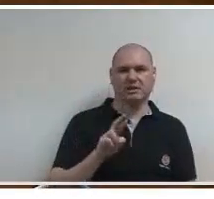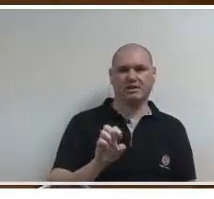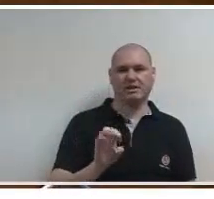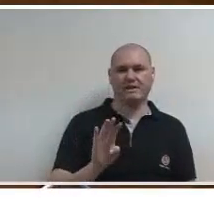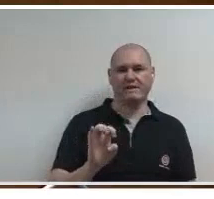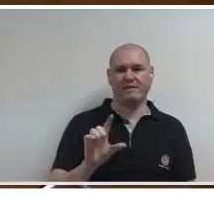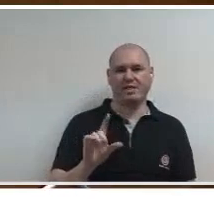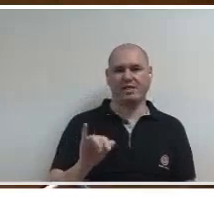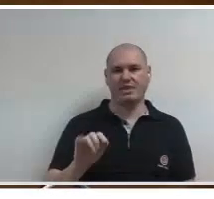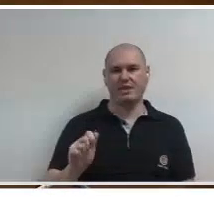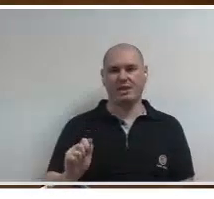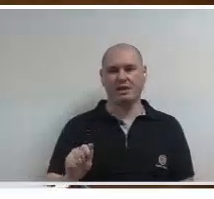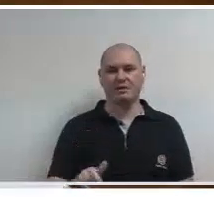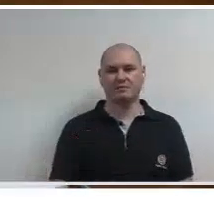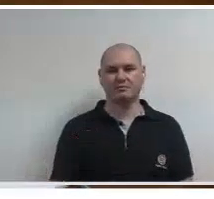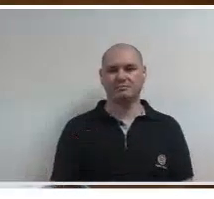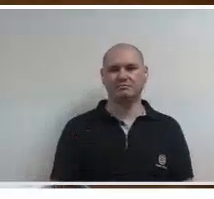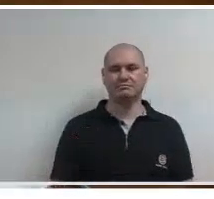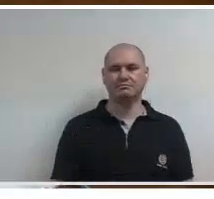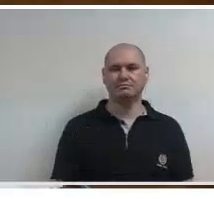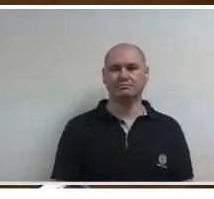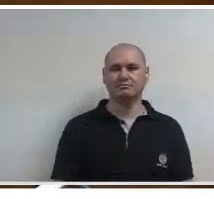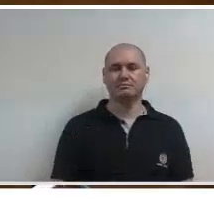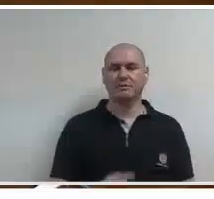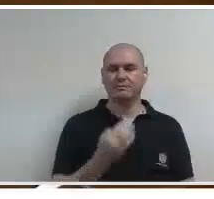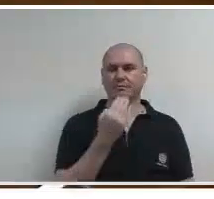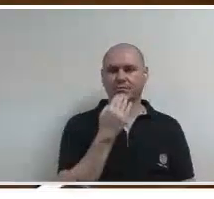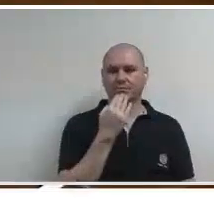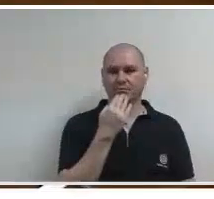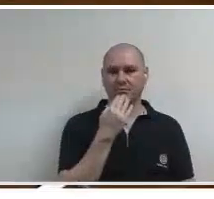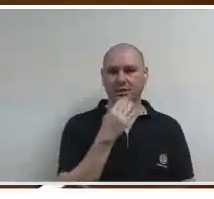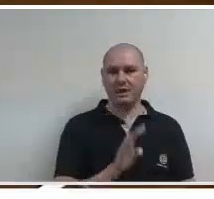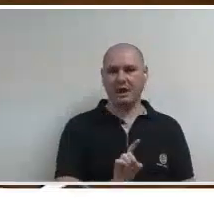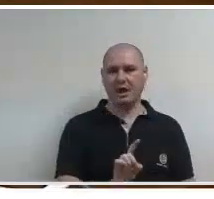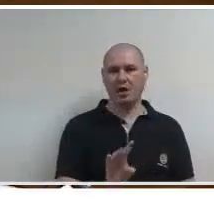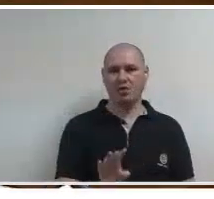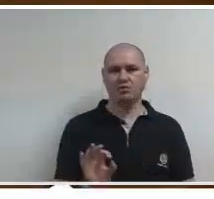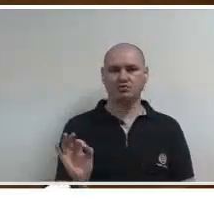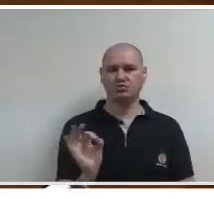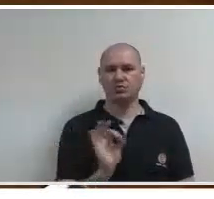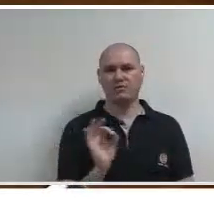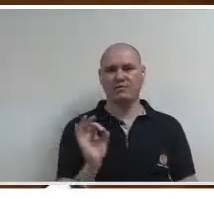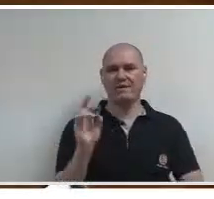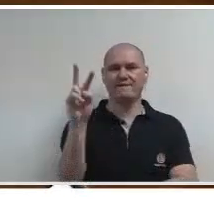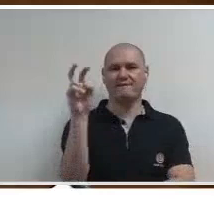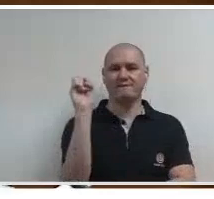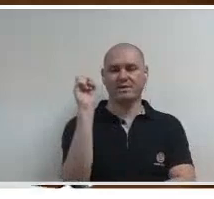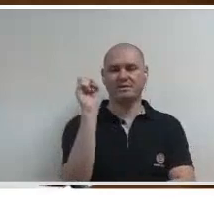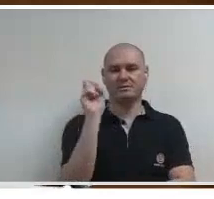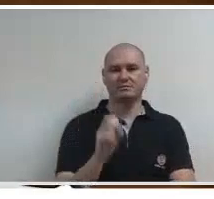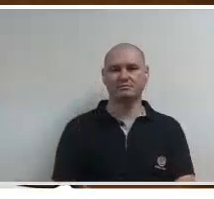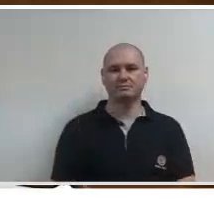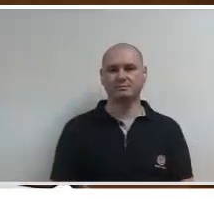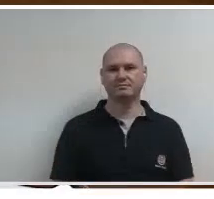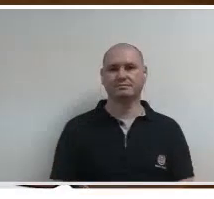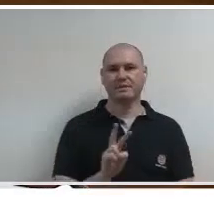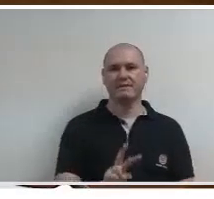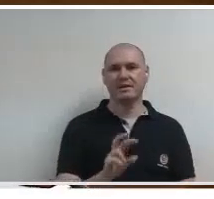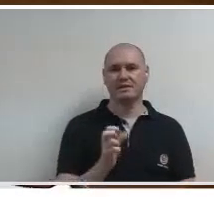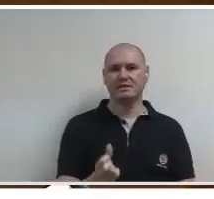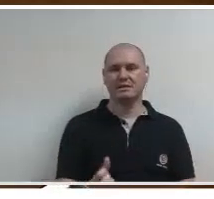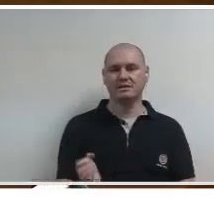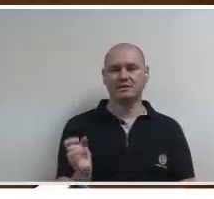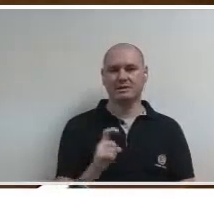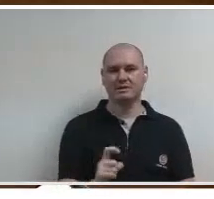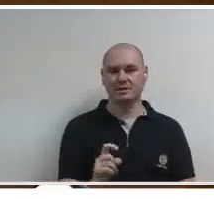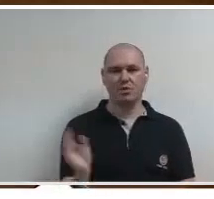rebelde ja. Ministerio Público a los efectos de que se realice la audiencia 27 sin abreviación. Cato, yo continúo con